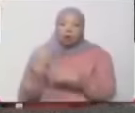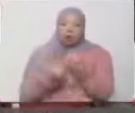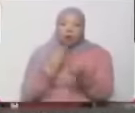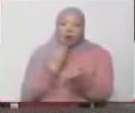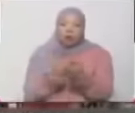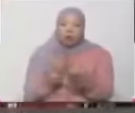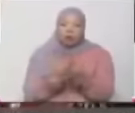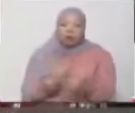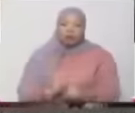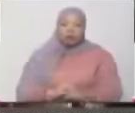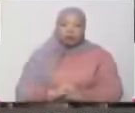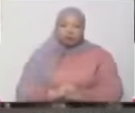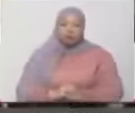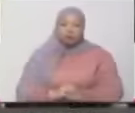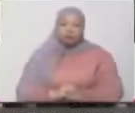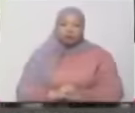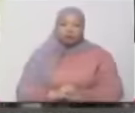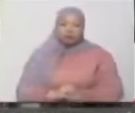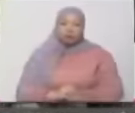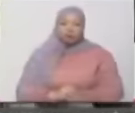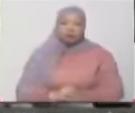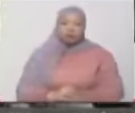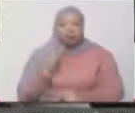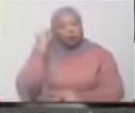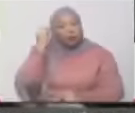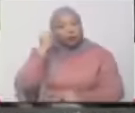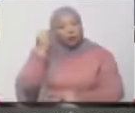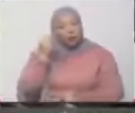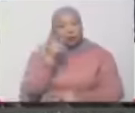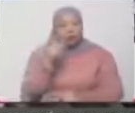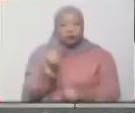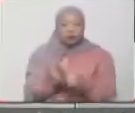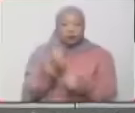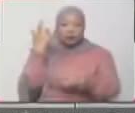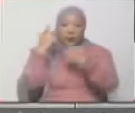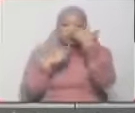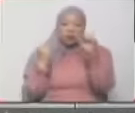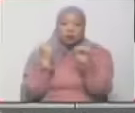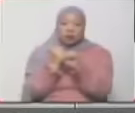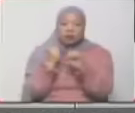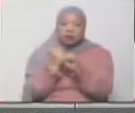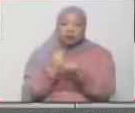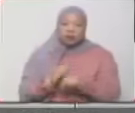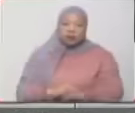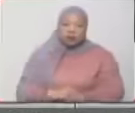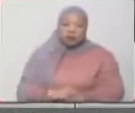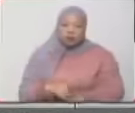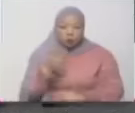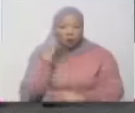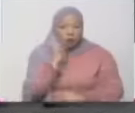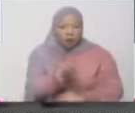paradigma. ¿Qué piensas tú? Mira, Héctor Rodríguez, ustedes lo